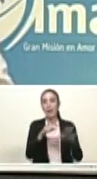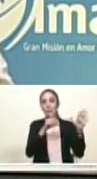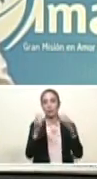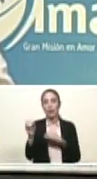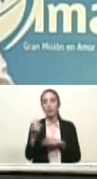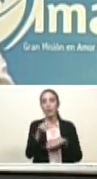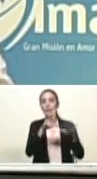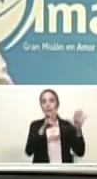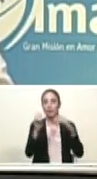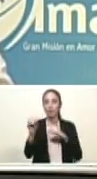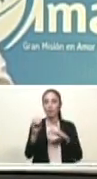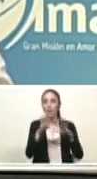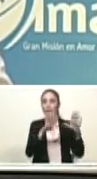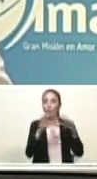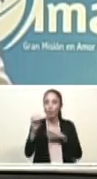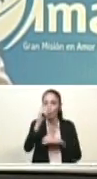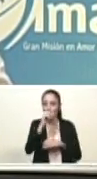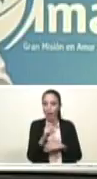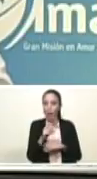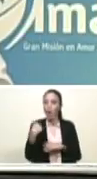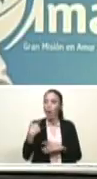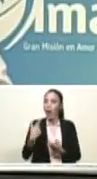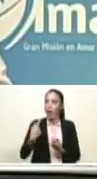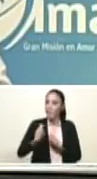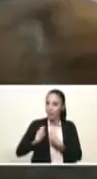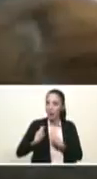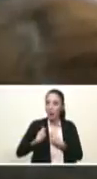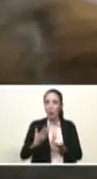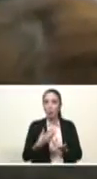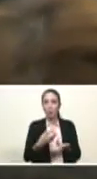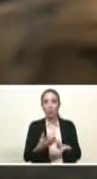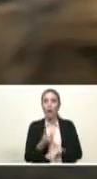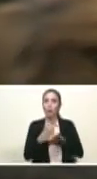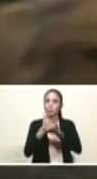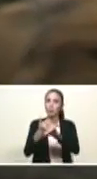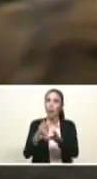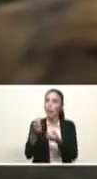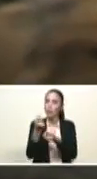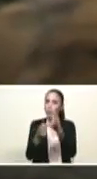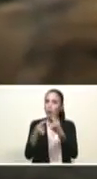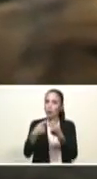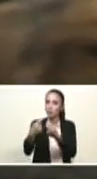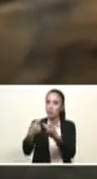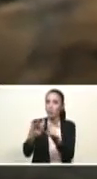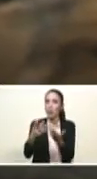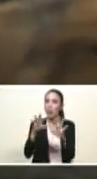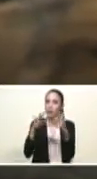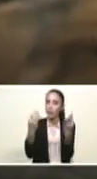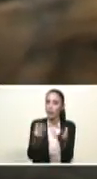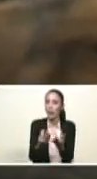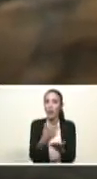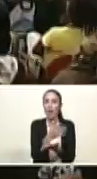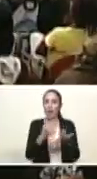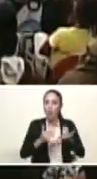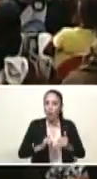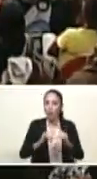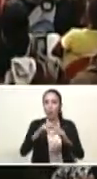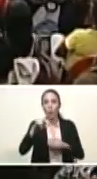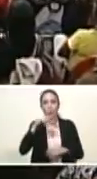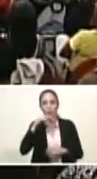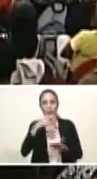70, 80, 90 años con independencia. Aportar a la familia. Aportar a los hijos, a los